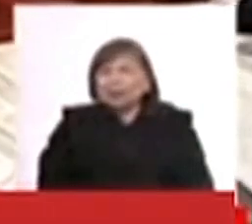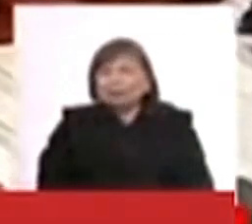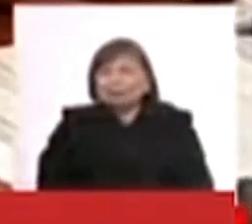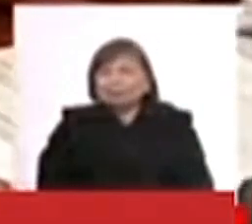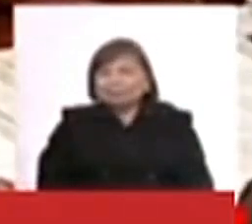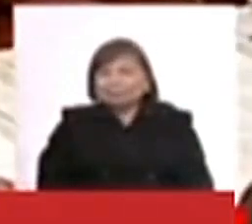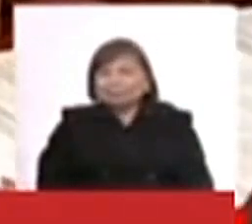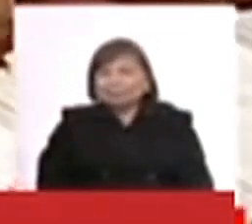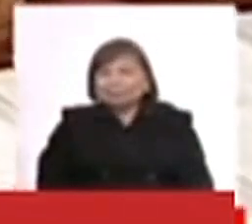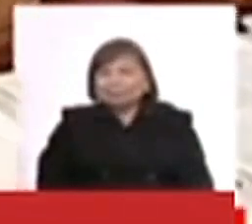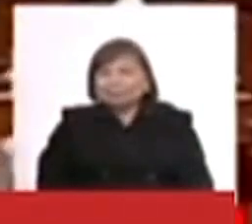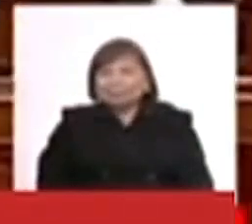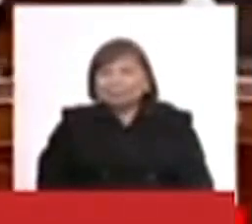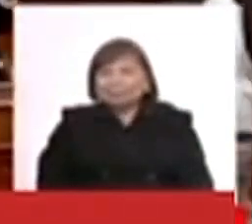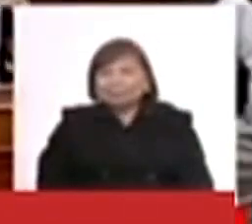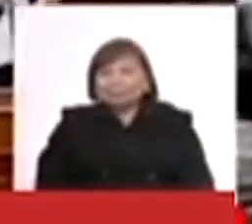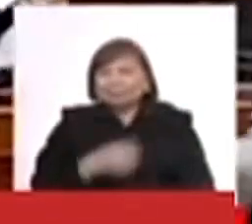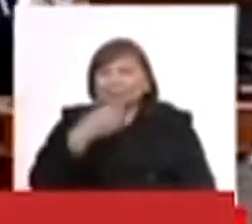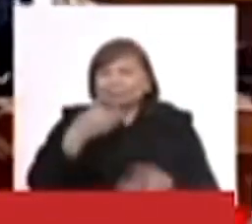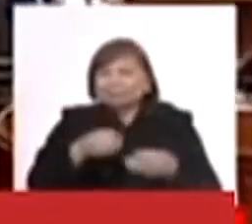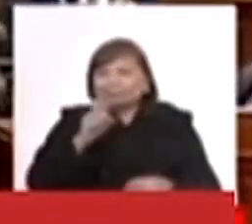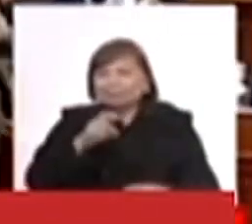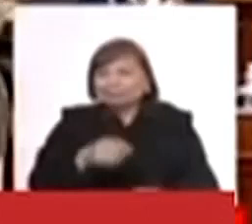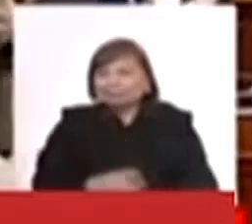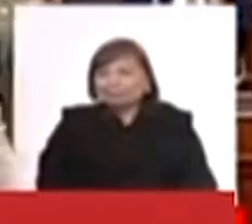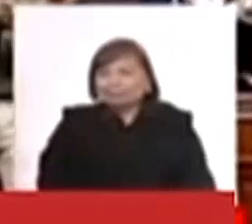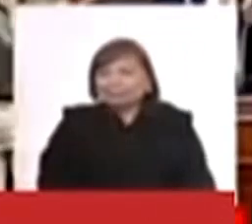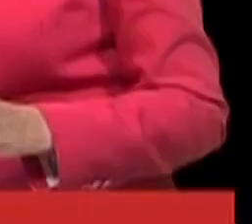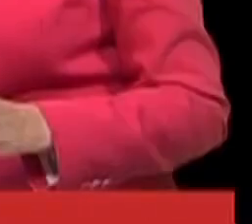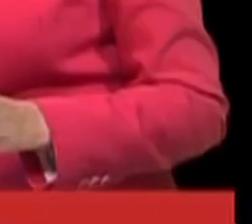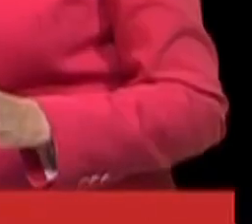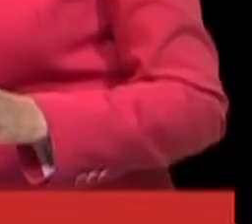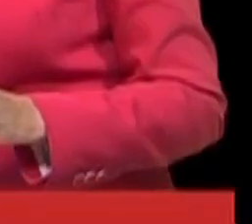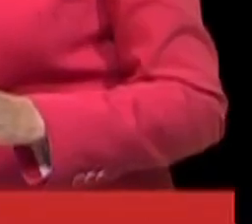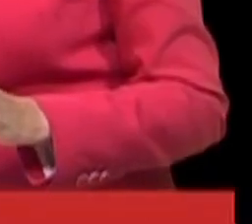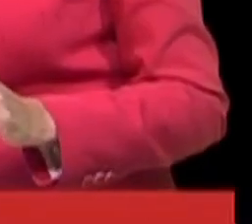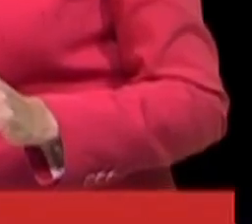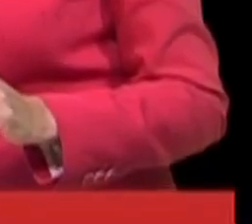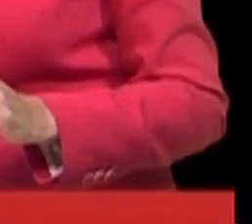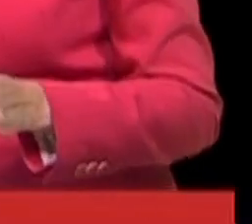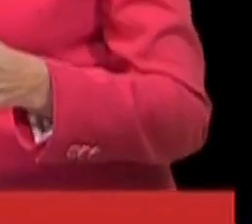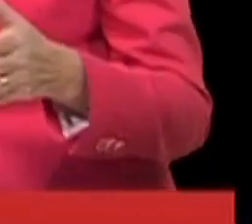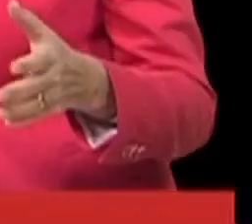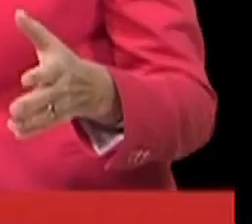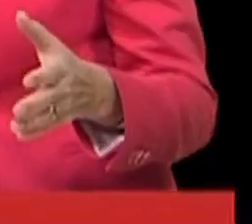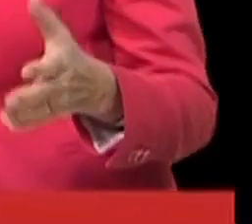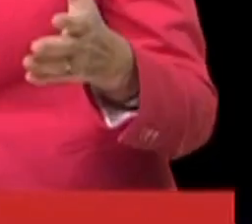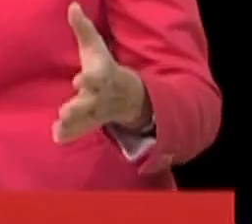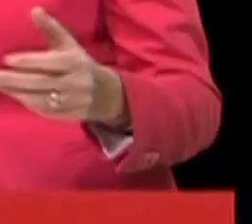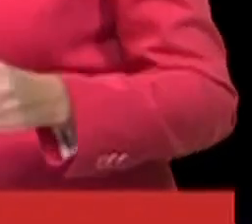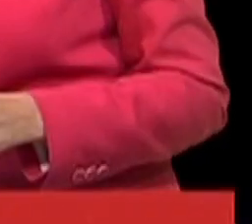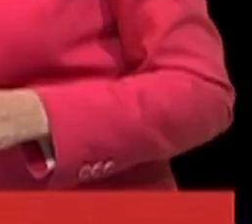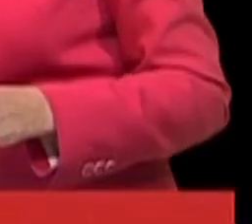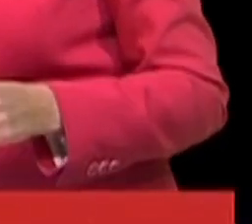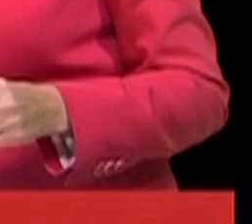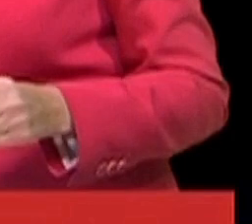acto contrario al orden constitucional. Hay protestas en Lima. Escuchemos ahora qué había dicho